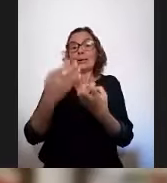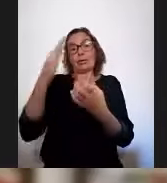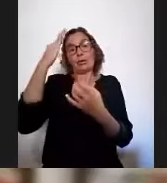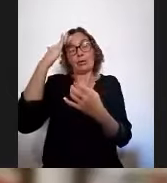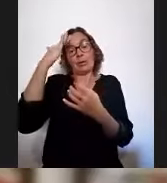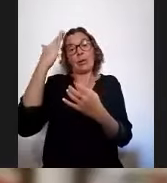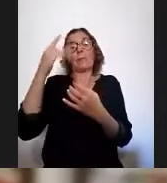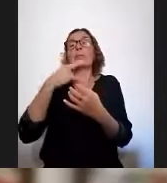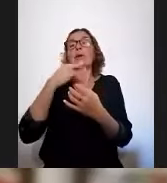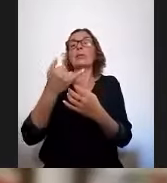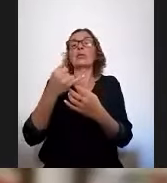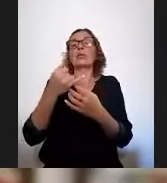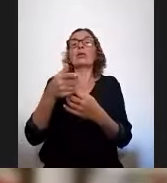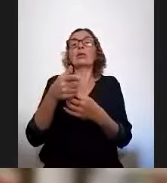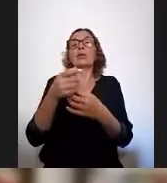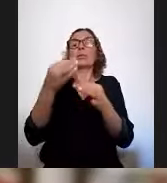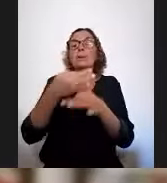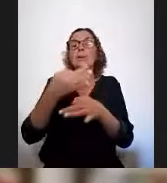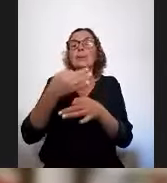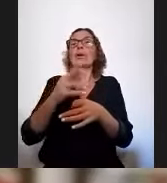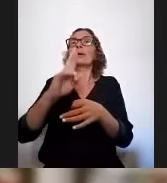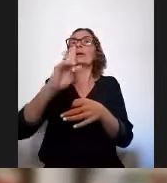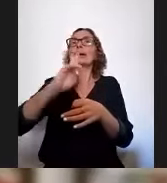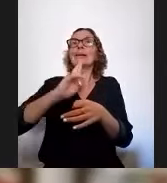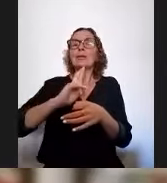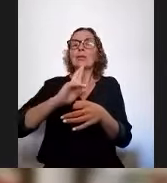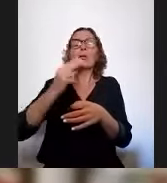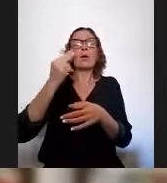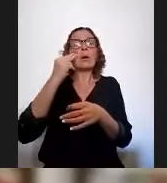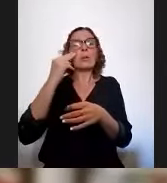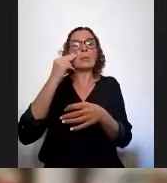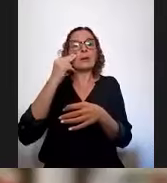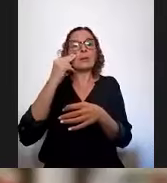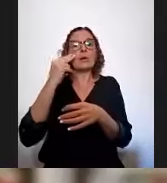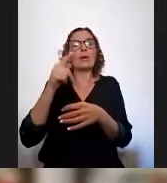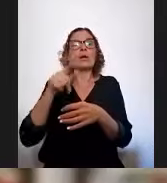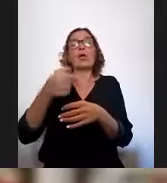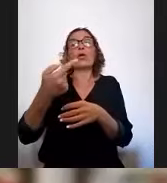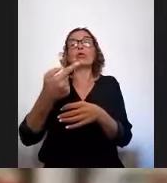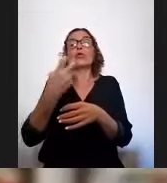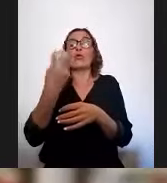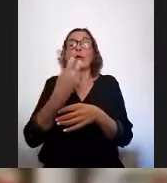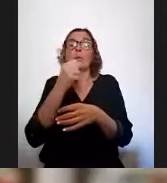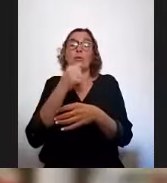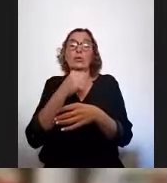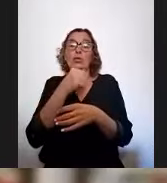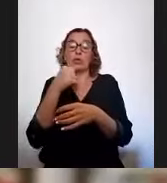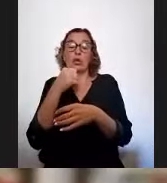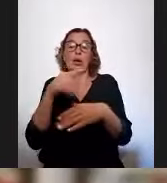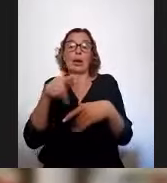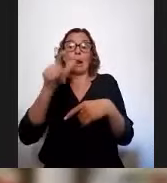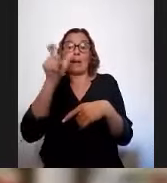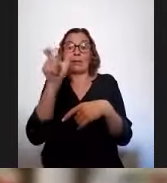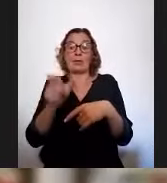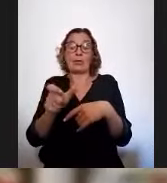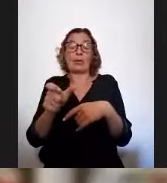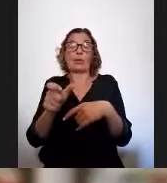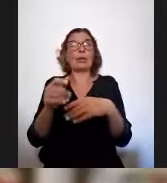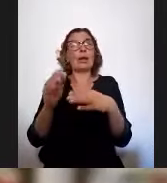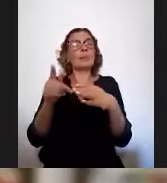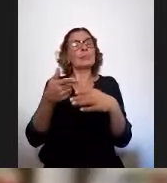nuestro producto realmente resolvemos el problema o le damos una solución al cliente objetivo,